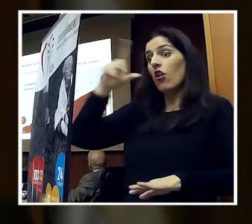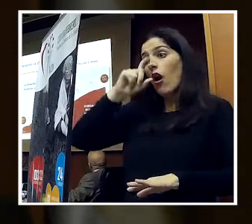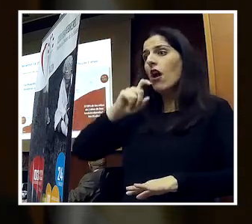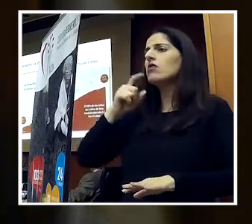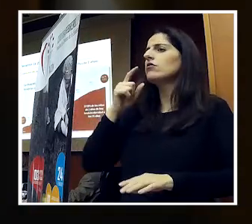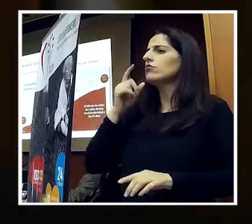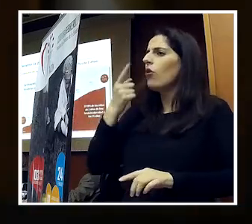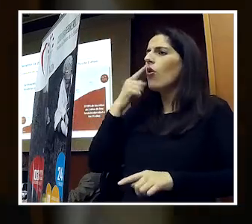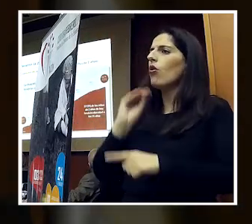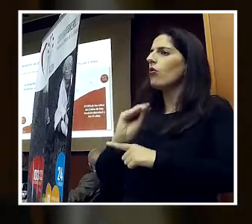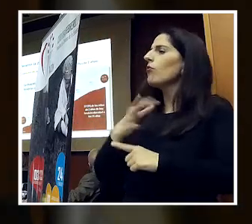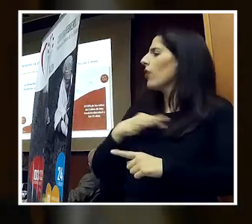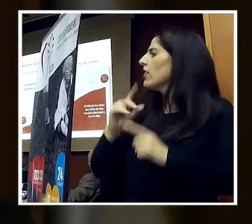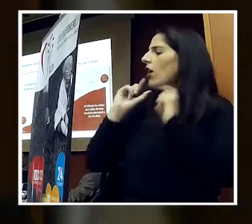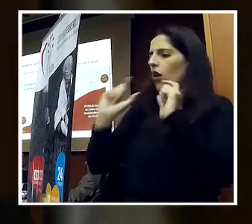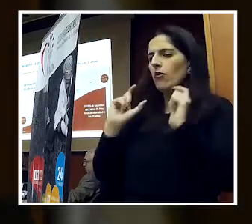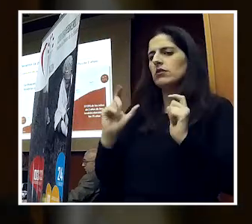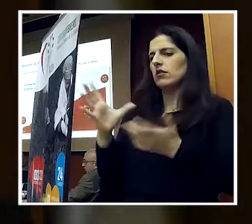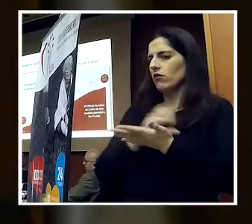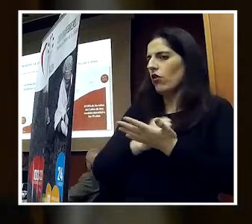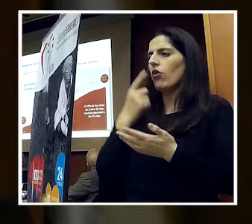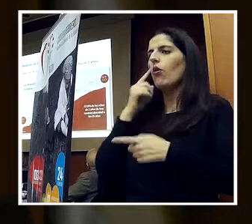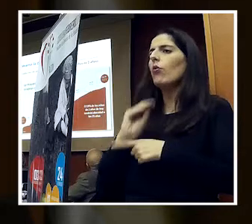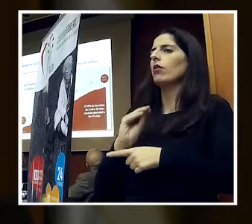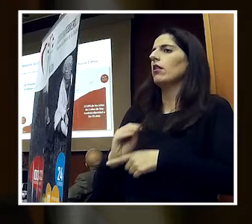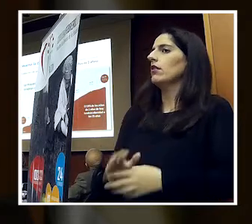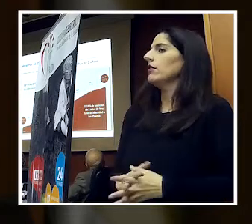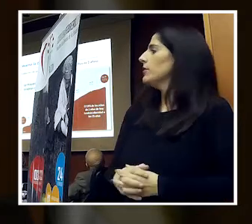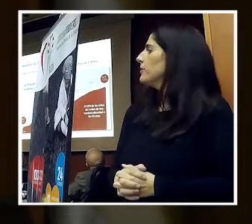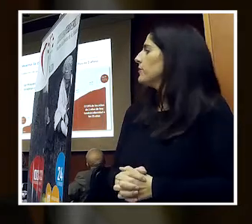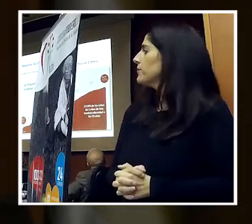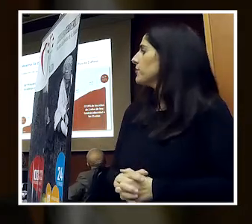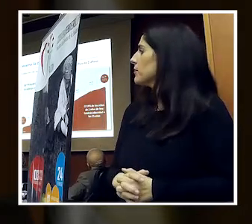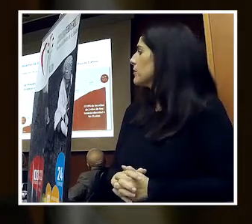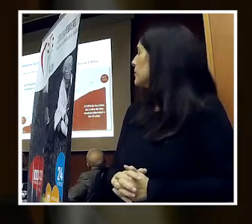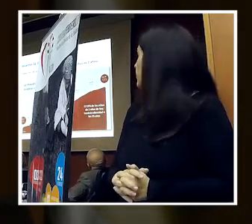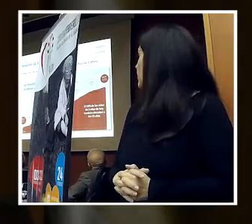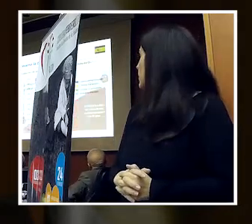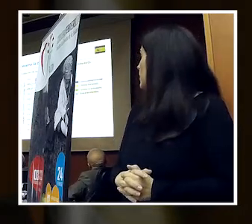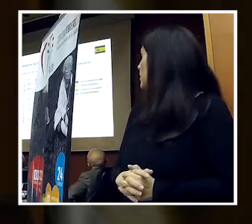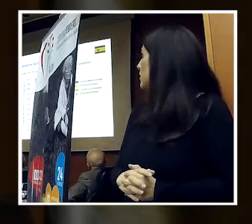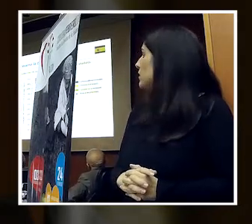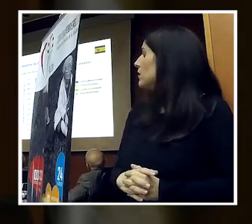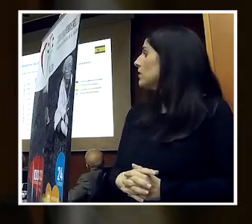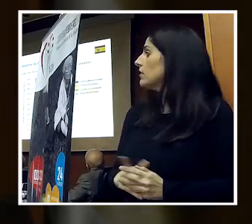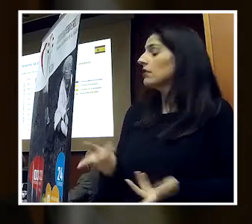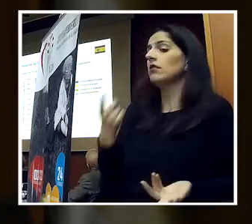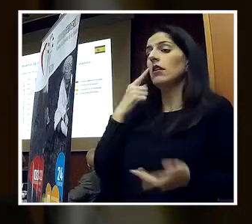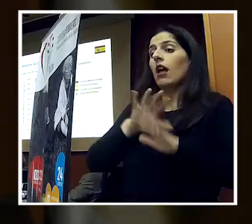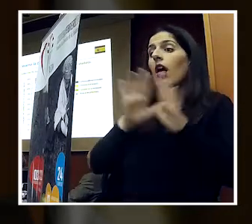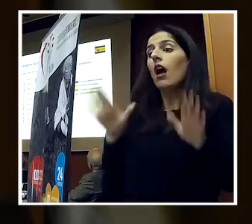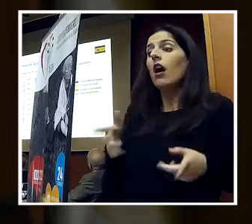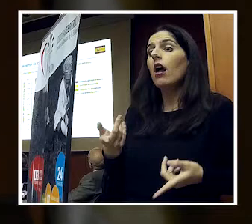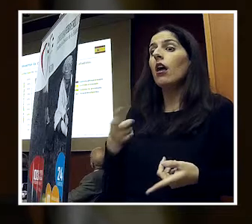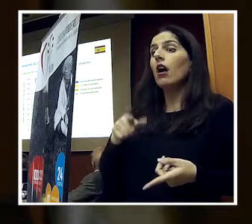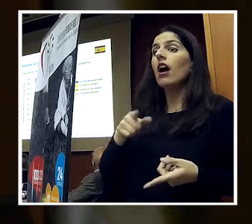sobrepasará el 60% de personas que tengan obesidad. Bien, evidentemente la